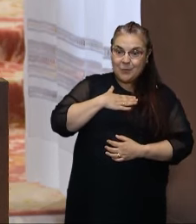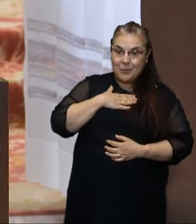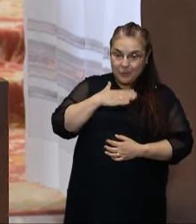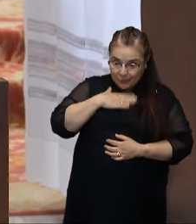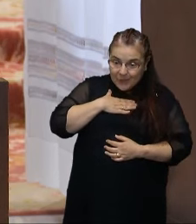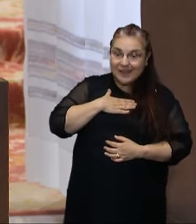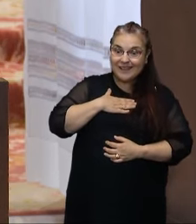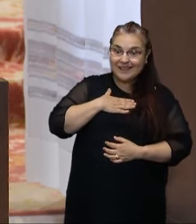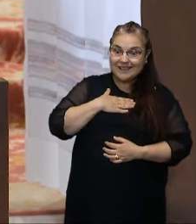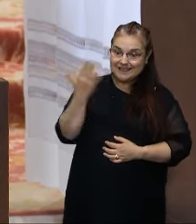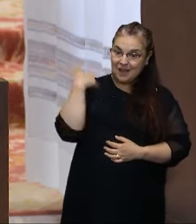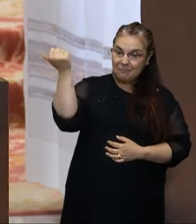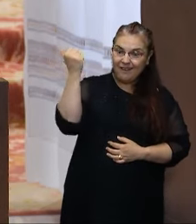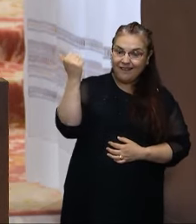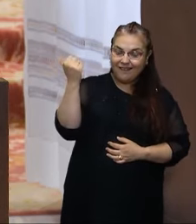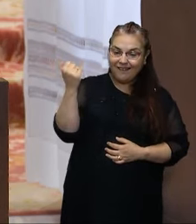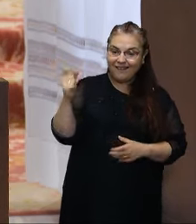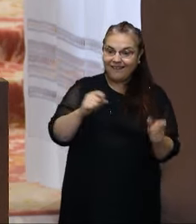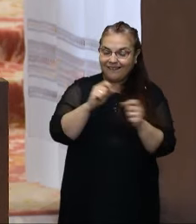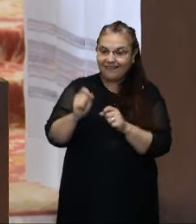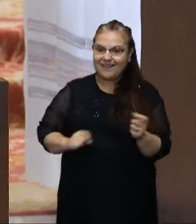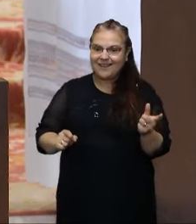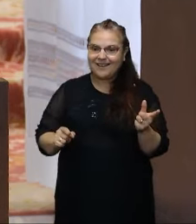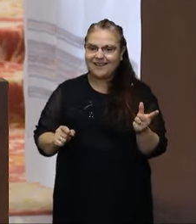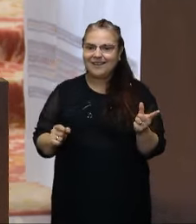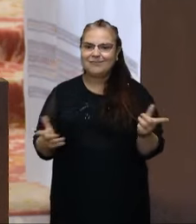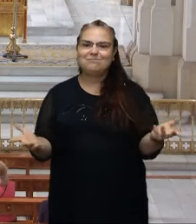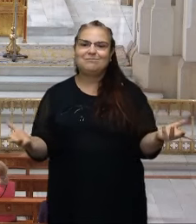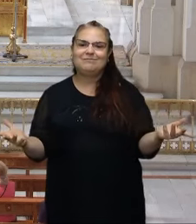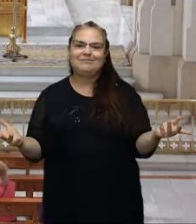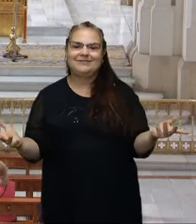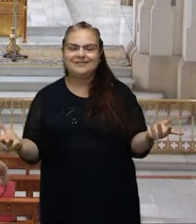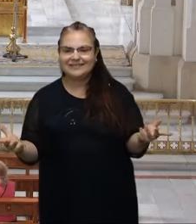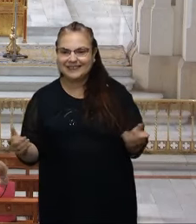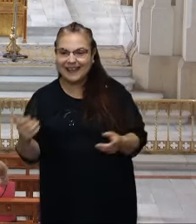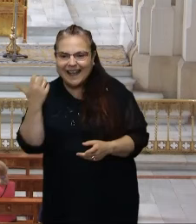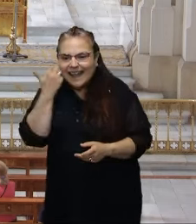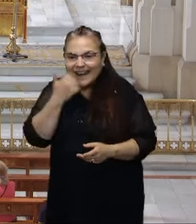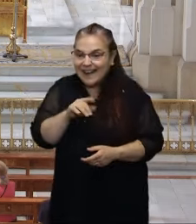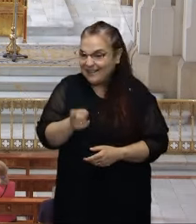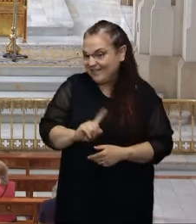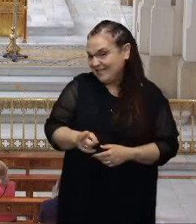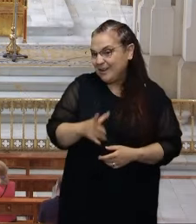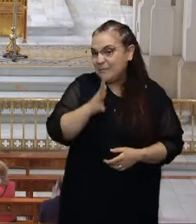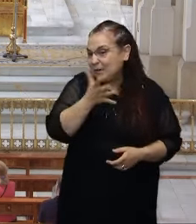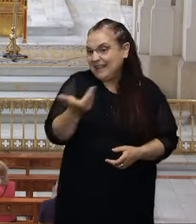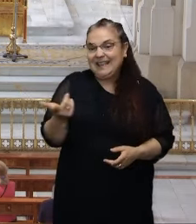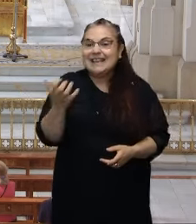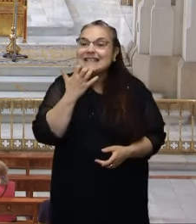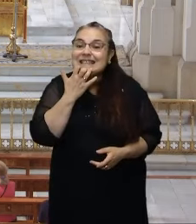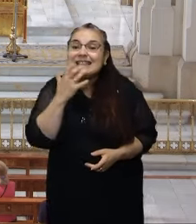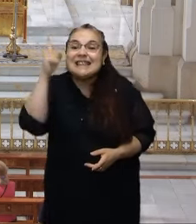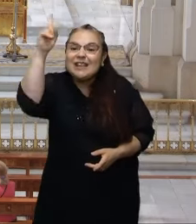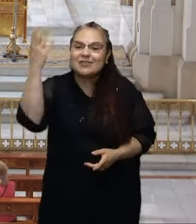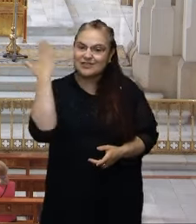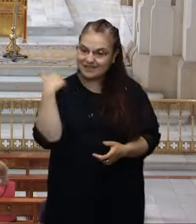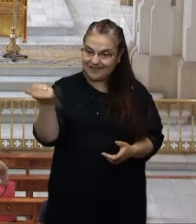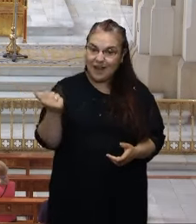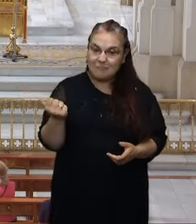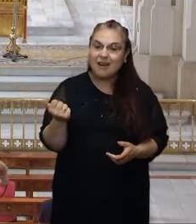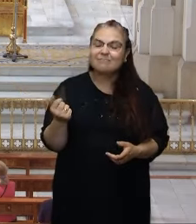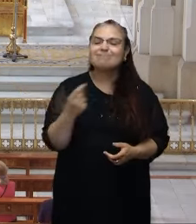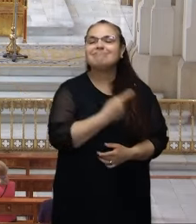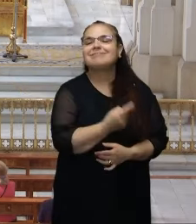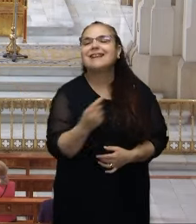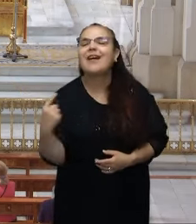llamando? No nos extrañe, porque cada vez que Dios llama, deberíamos cada uno